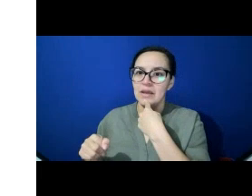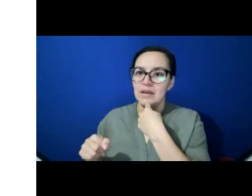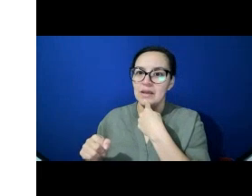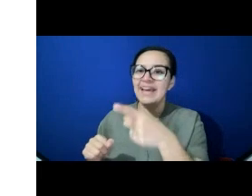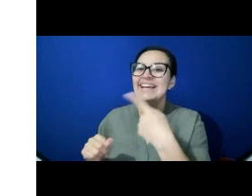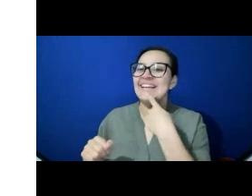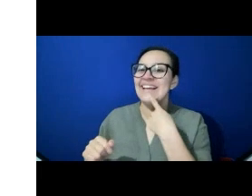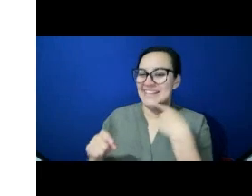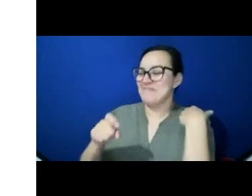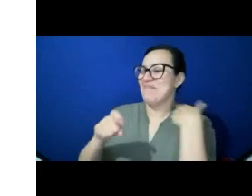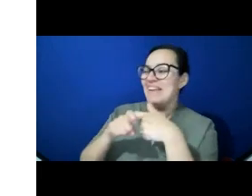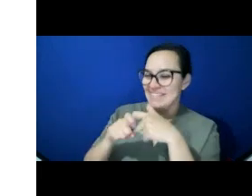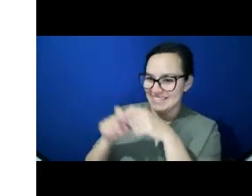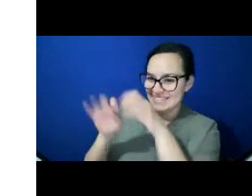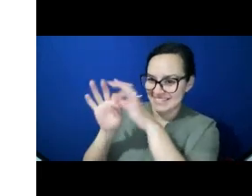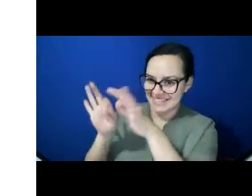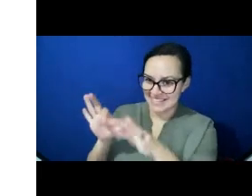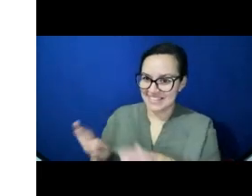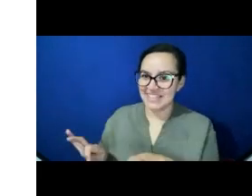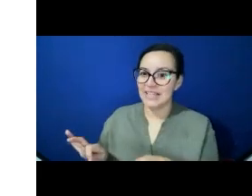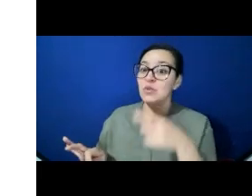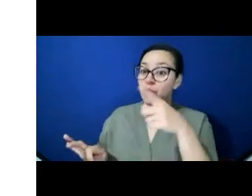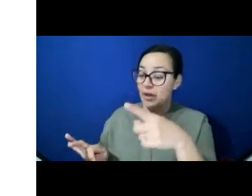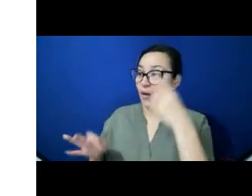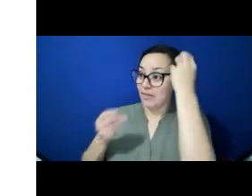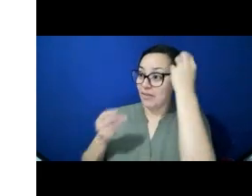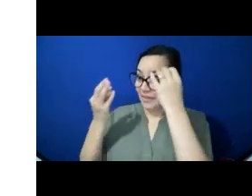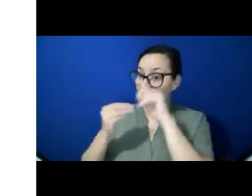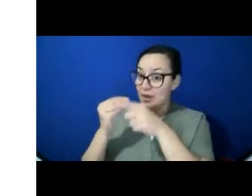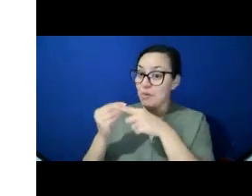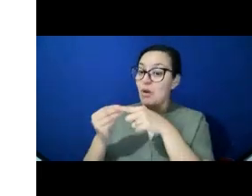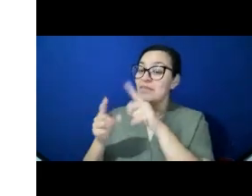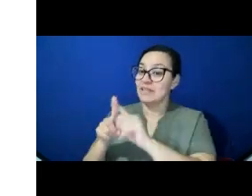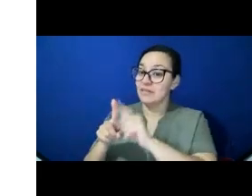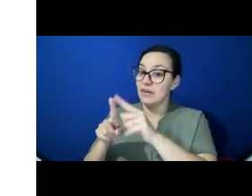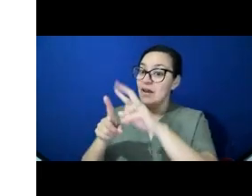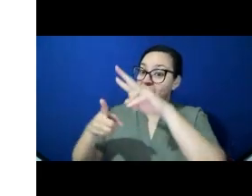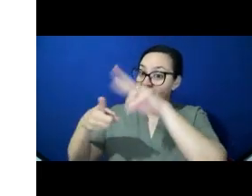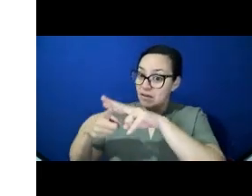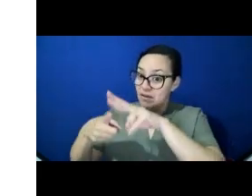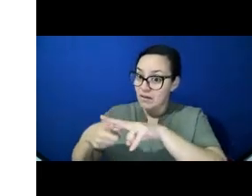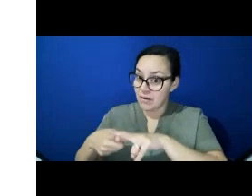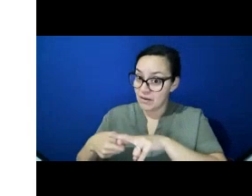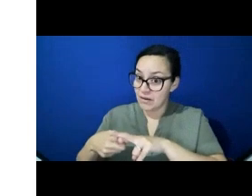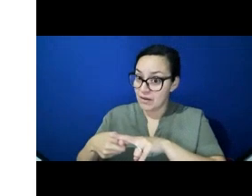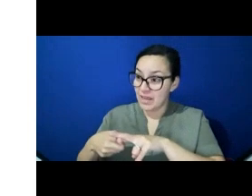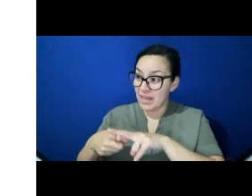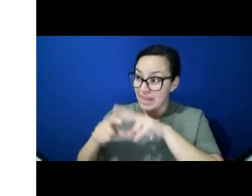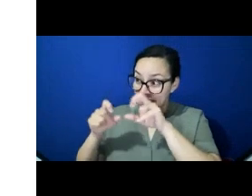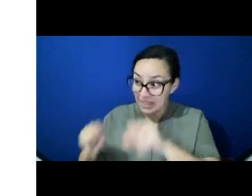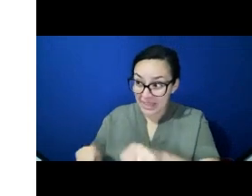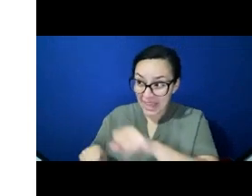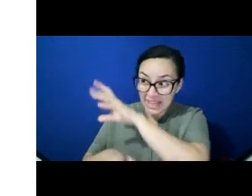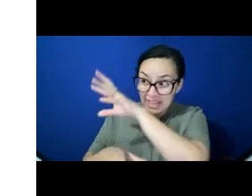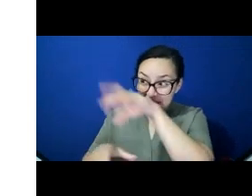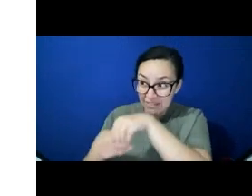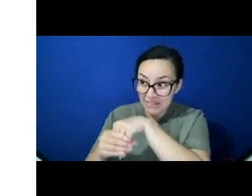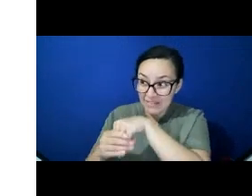voy a cambiar español. El vocabulario en los módulos se pudiese incluir como parte de una clase de escuela intermedia o